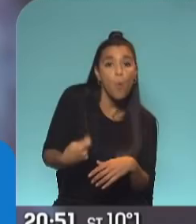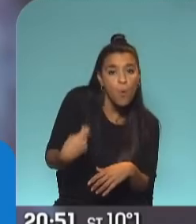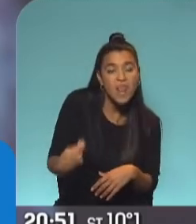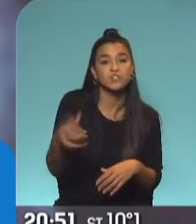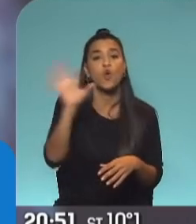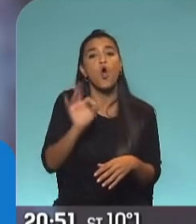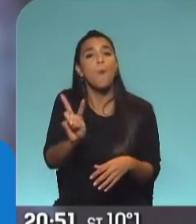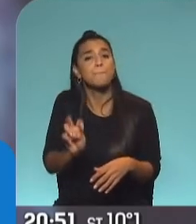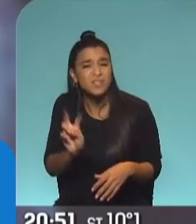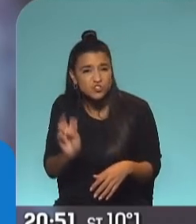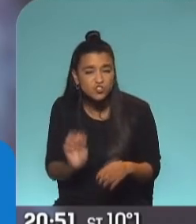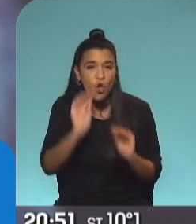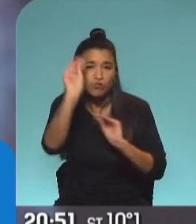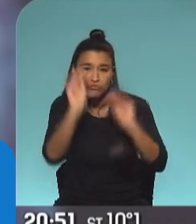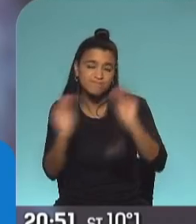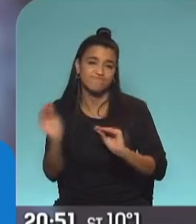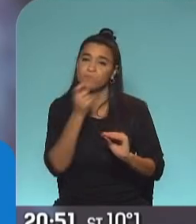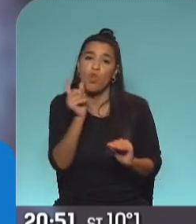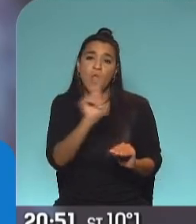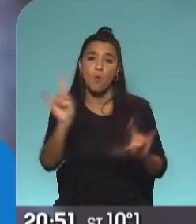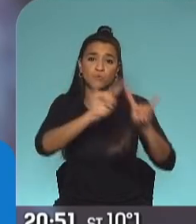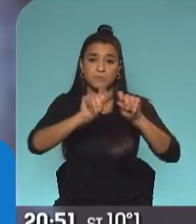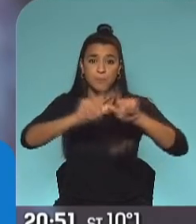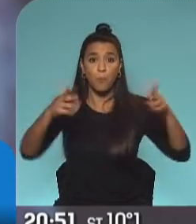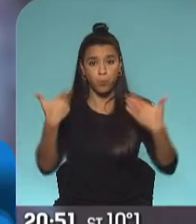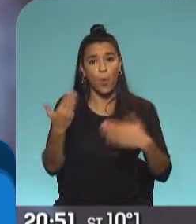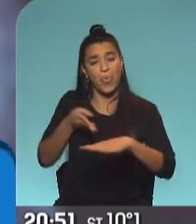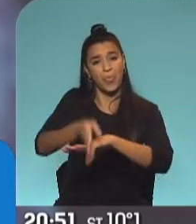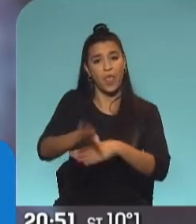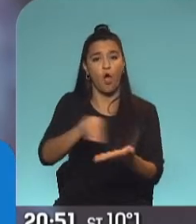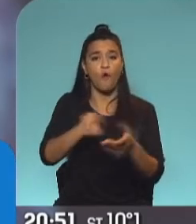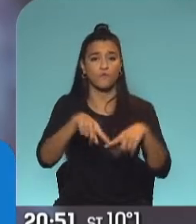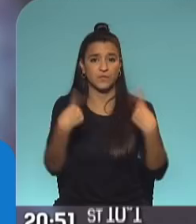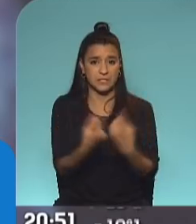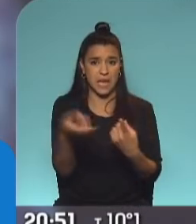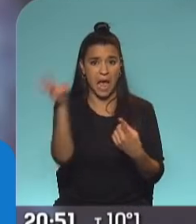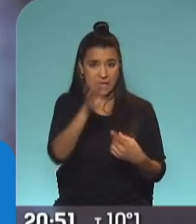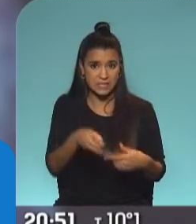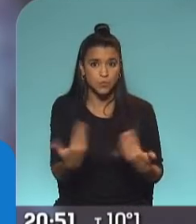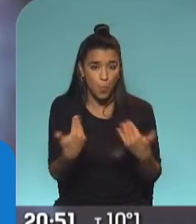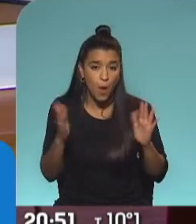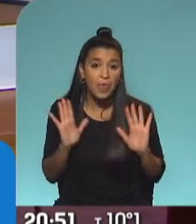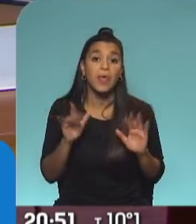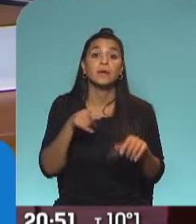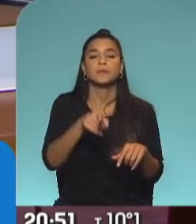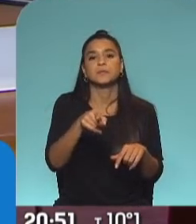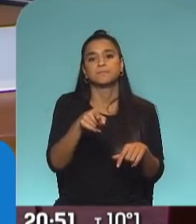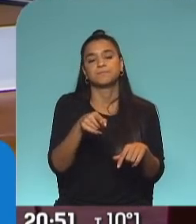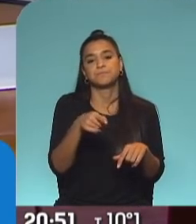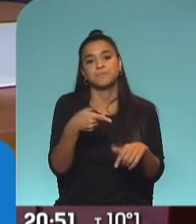sus pensiones a través de la página, pueden acercarse a las oficinas, que en la medida